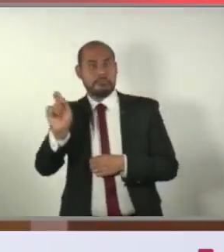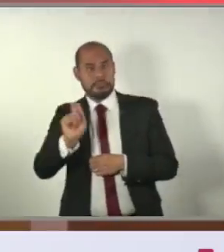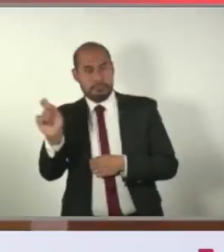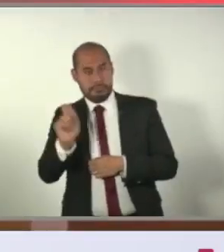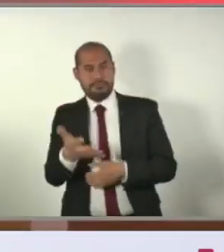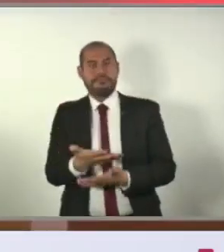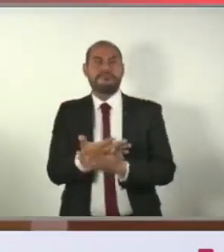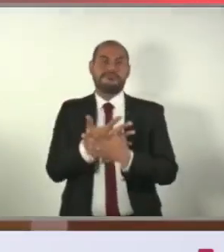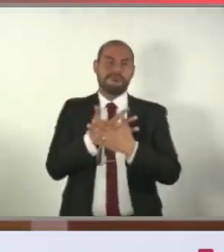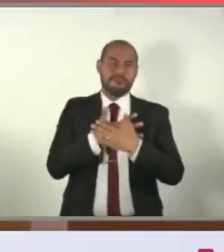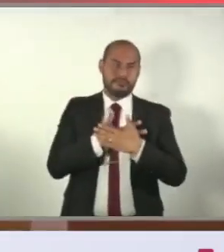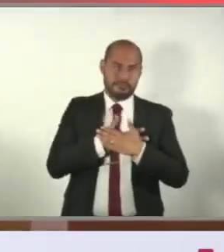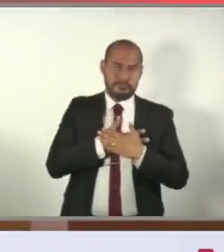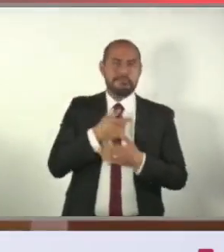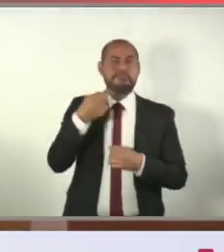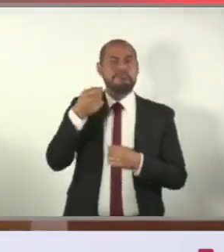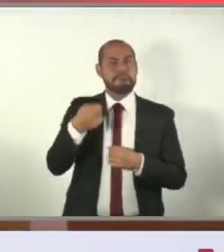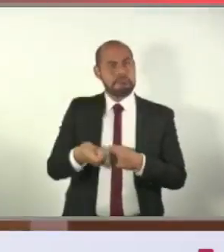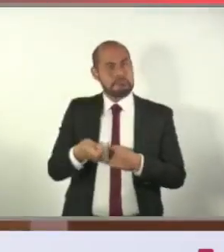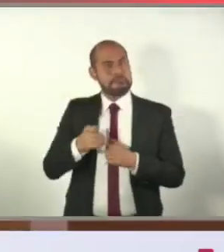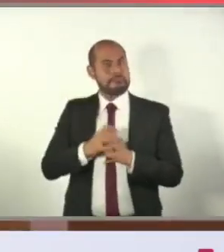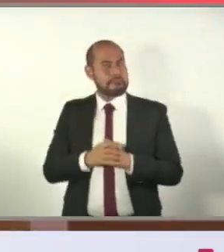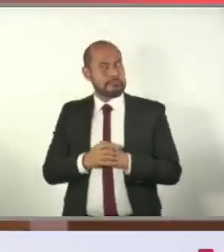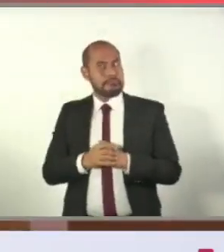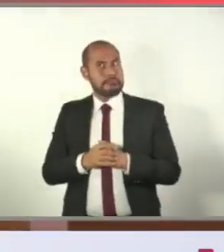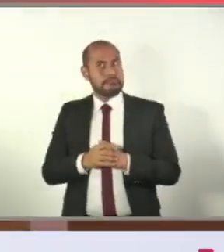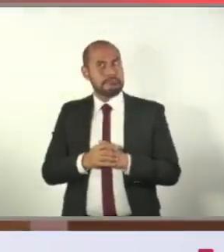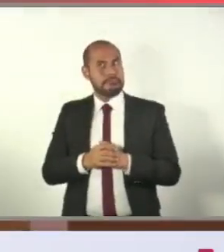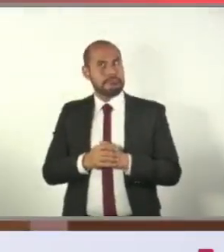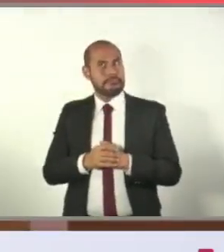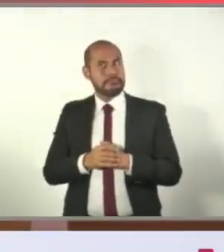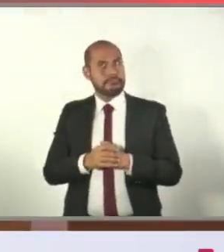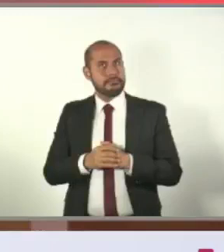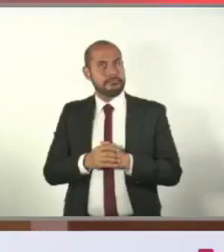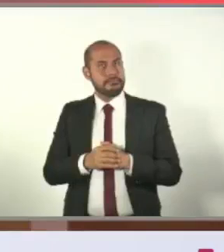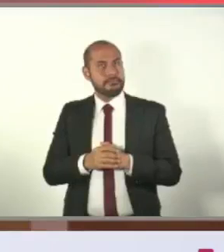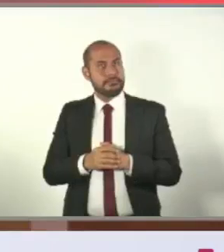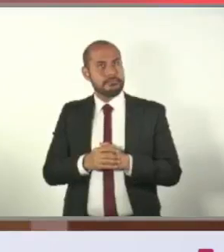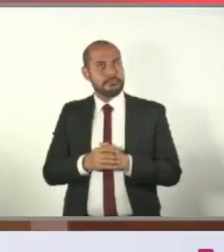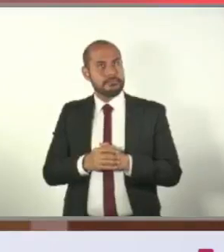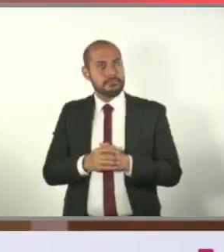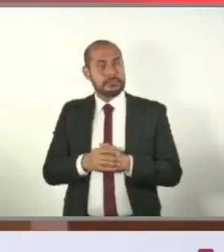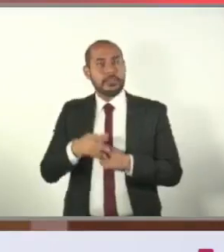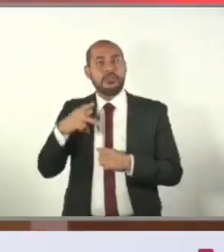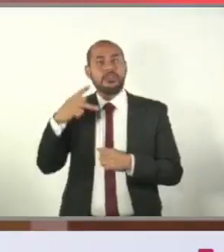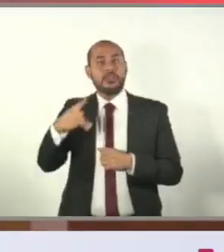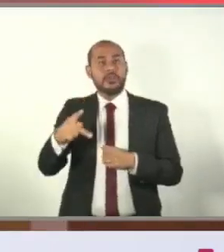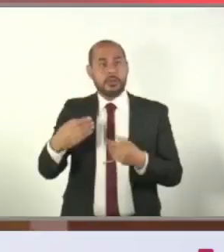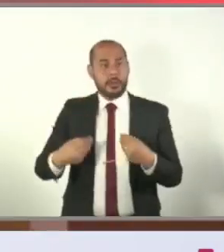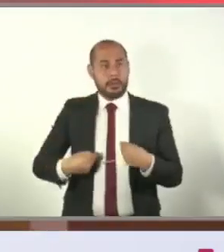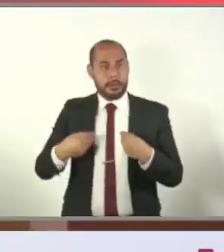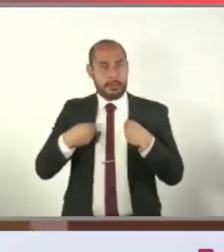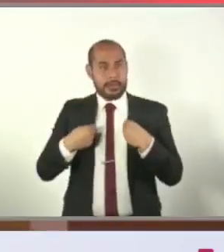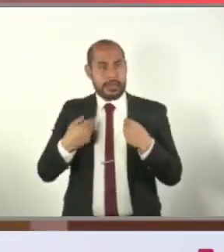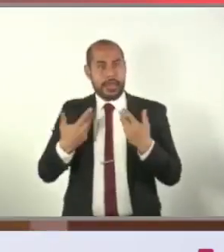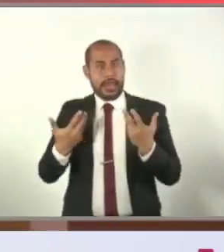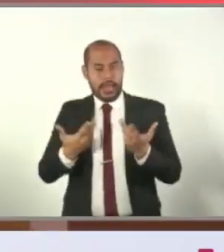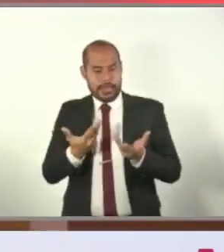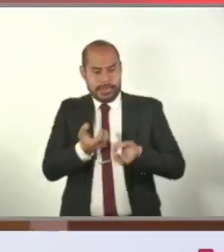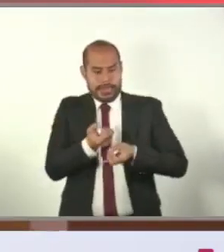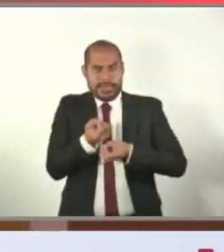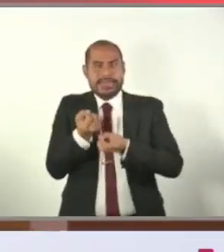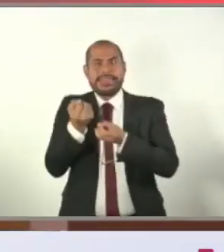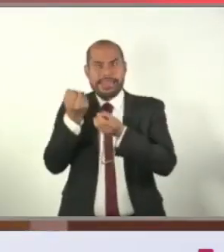amor define en qué quieres entregar tu vida o con quién quieres entregar tu